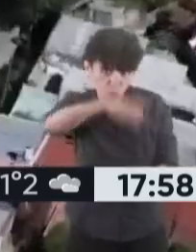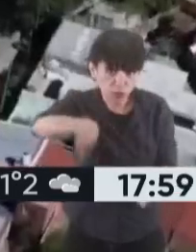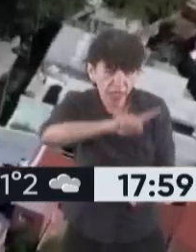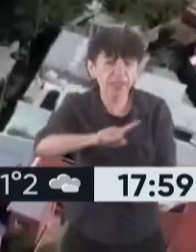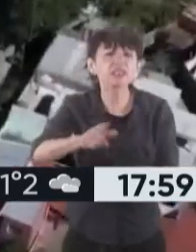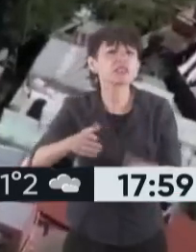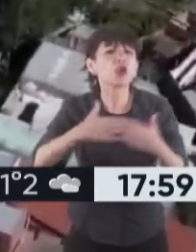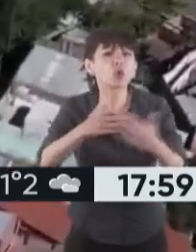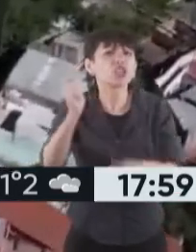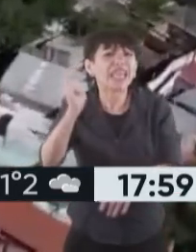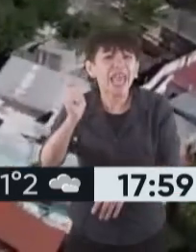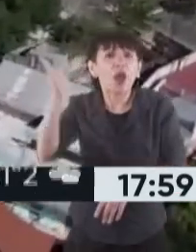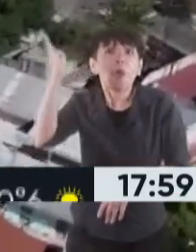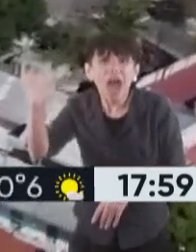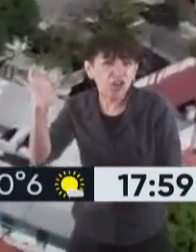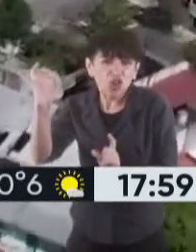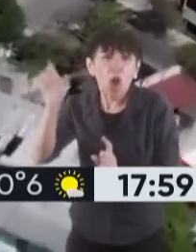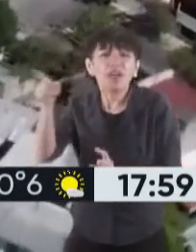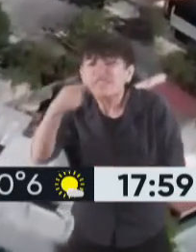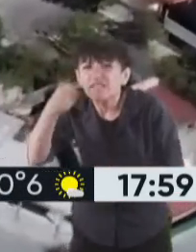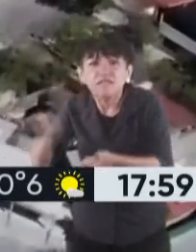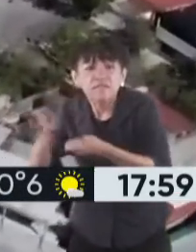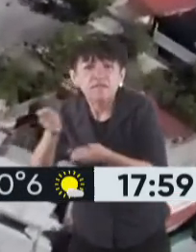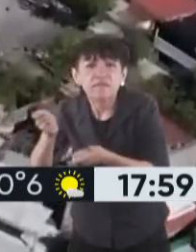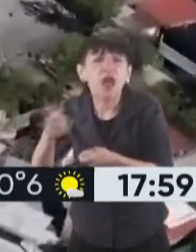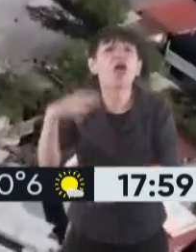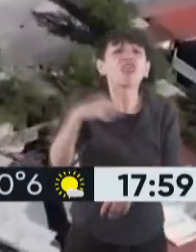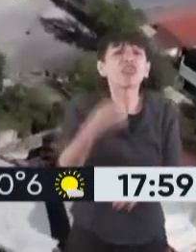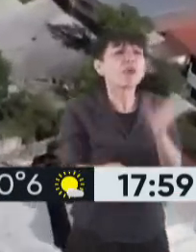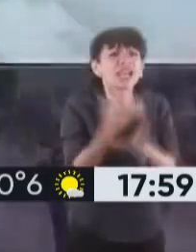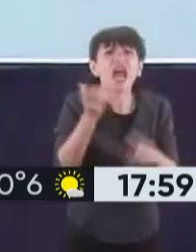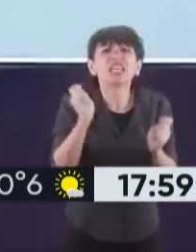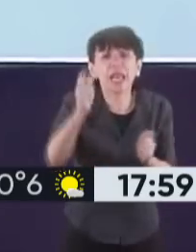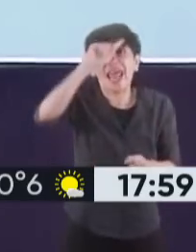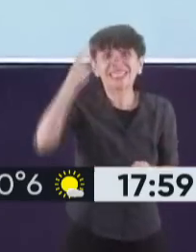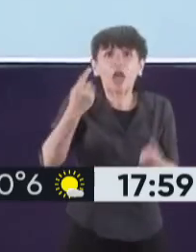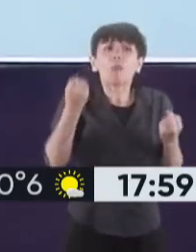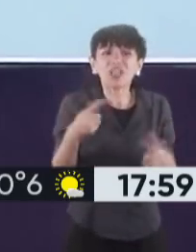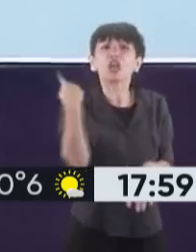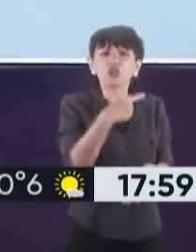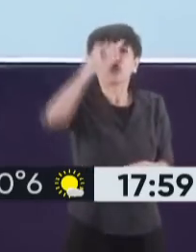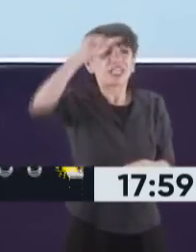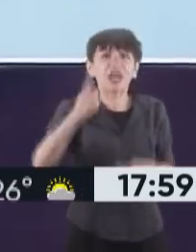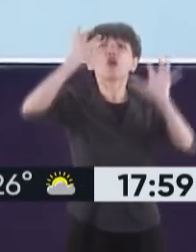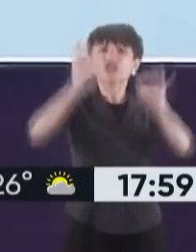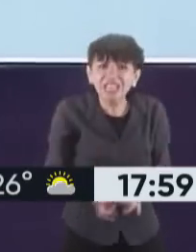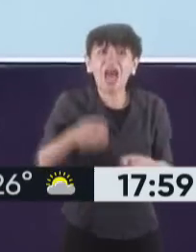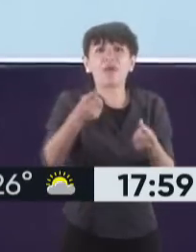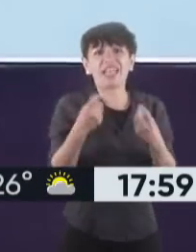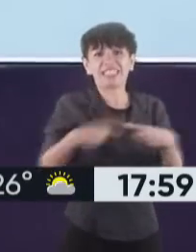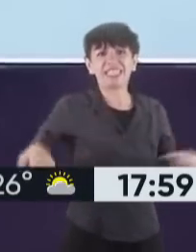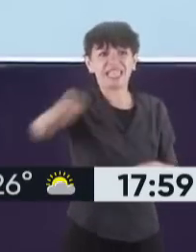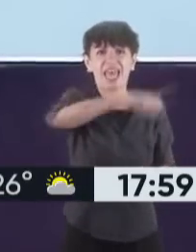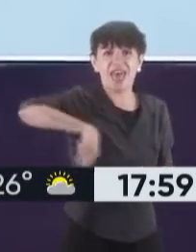negocio. La tiene que construir el Estado porque saben de la necesidad y el derecho que ustedes tienen. Y nosotros no renegamos de eso.